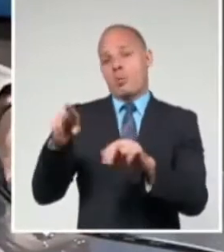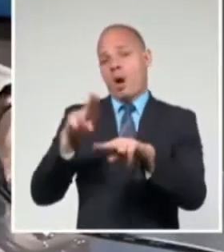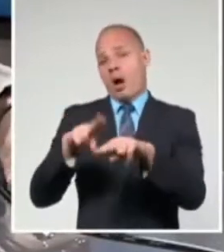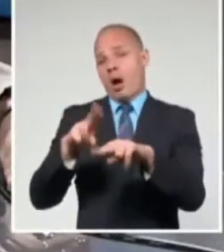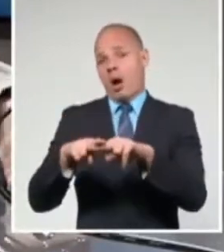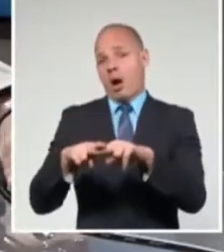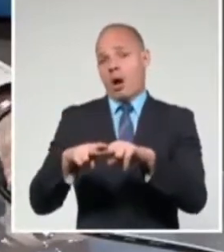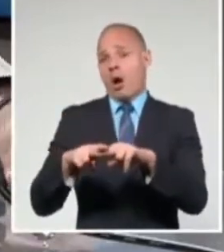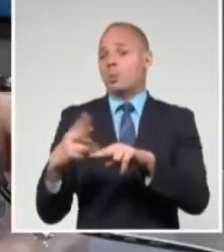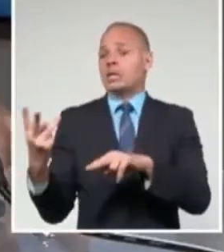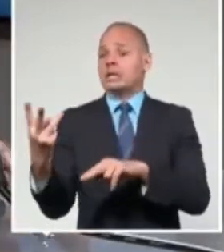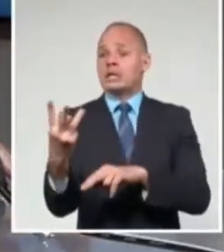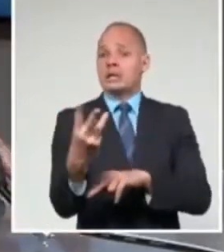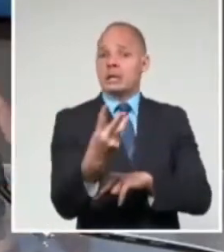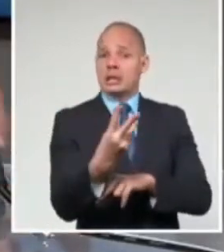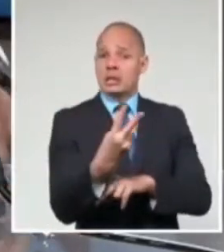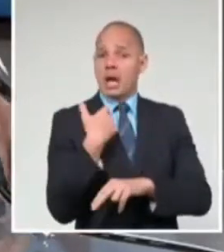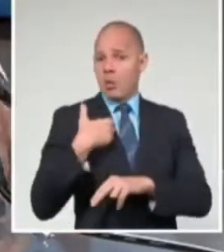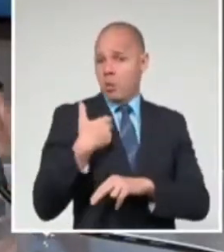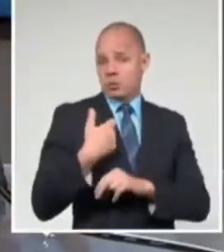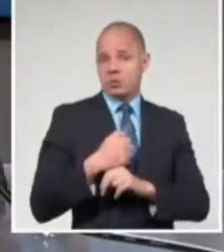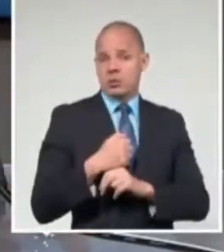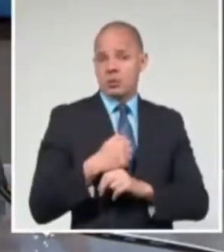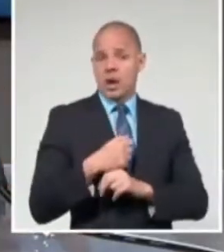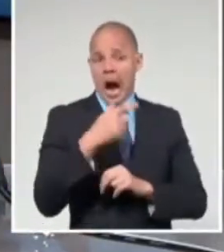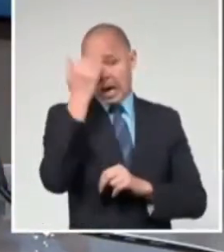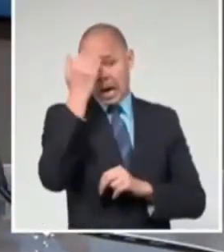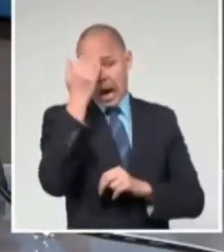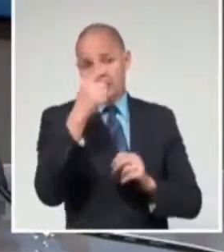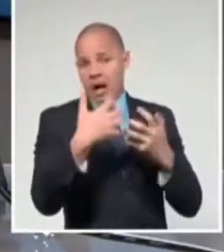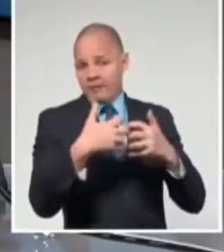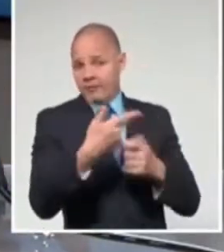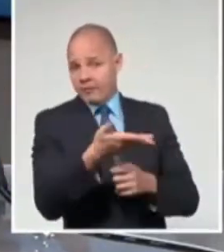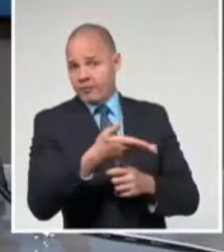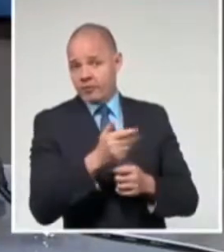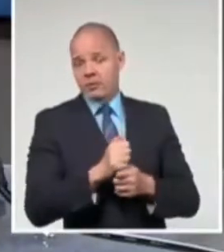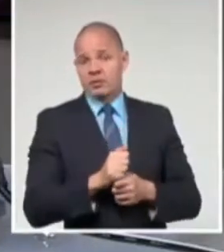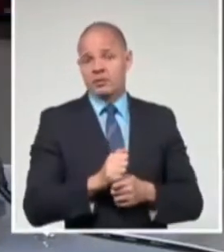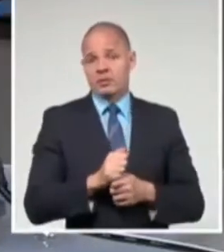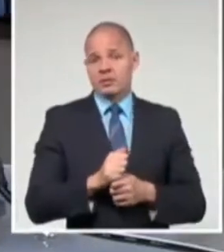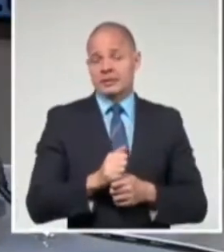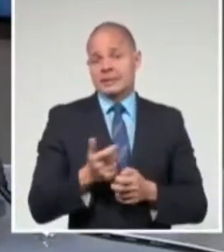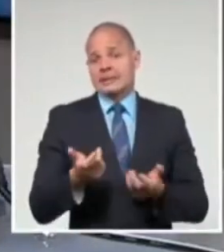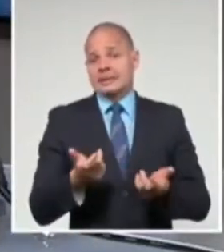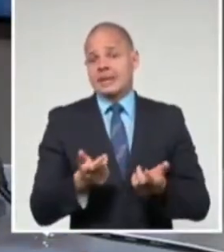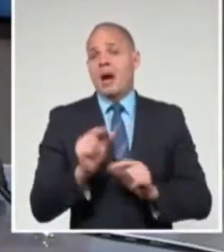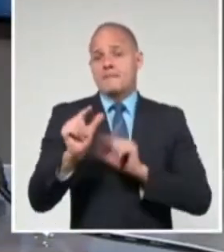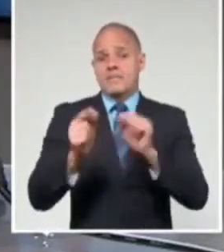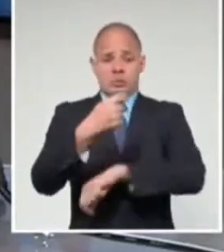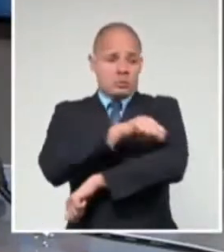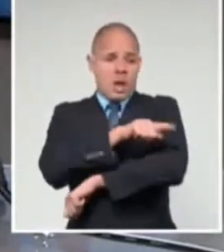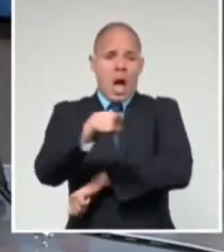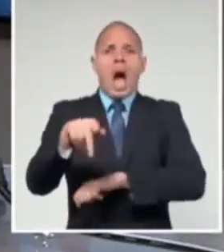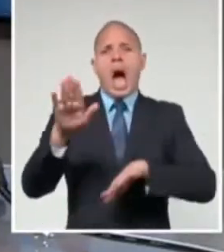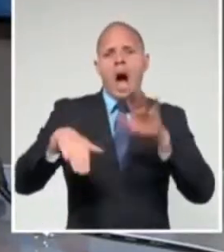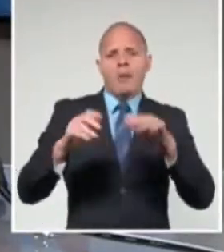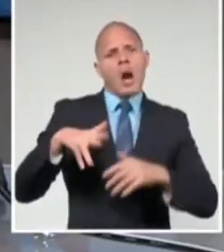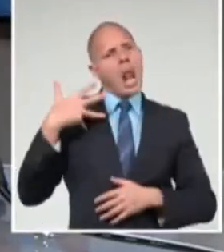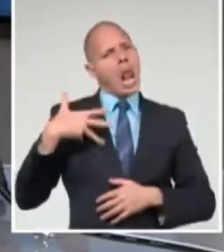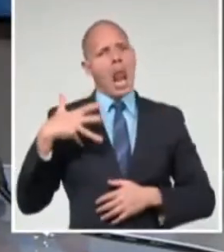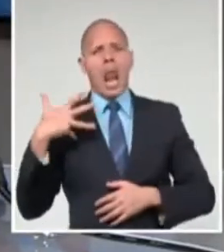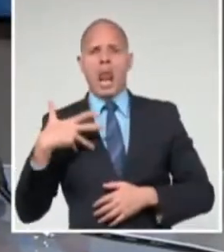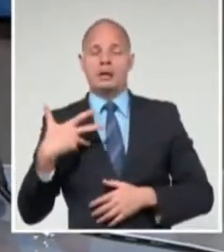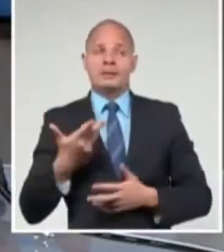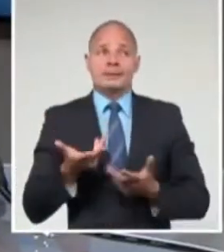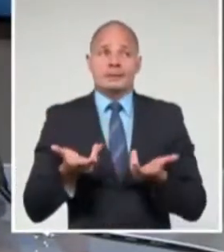Ciudad de La Habana. Es decir, eso algunas personas son muy críticos, pero es verdad que ante determinada